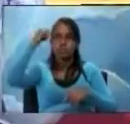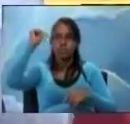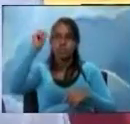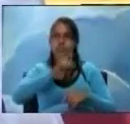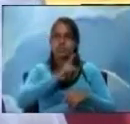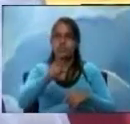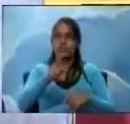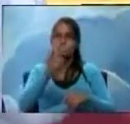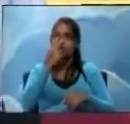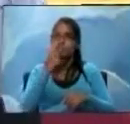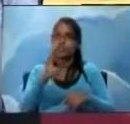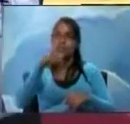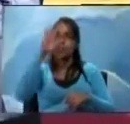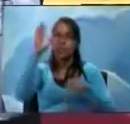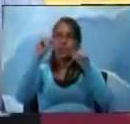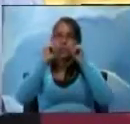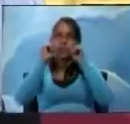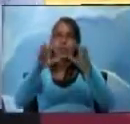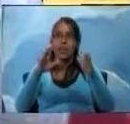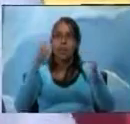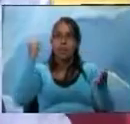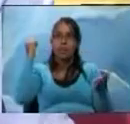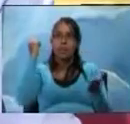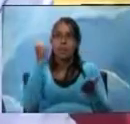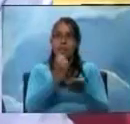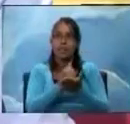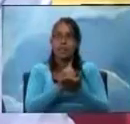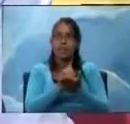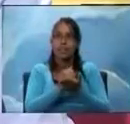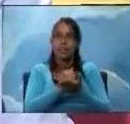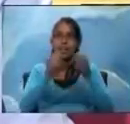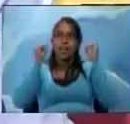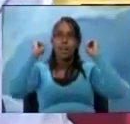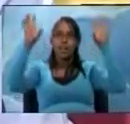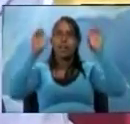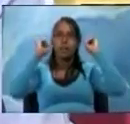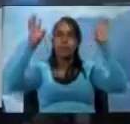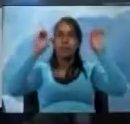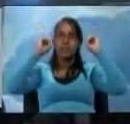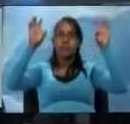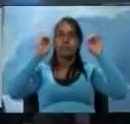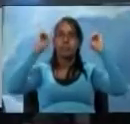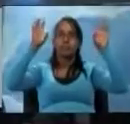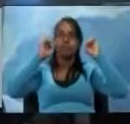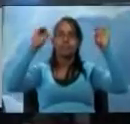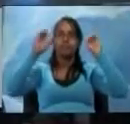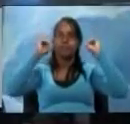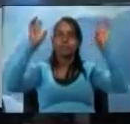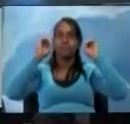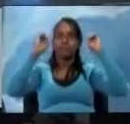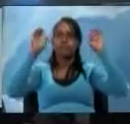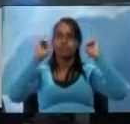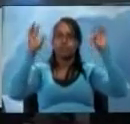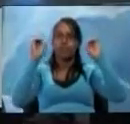acordado de los pobres. Que Dios te bendiga y que Dios te guarde. Yeah.